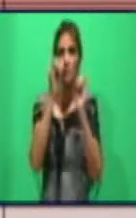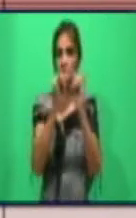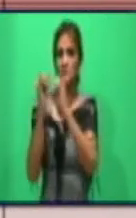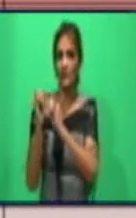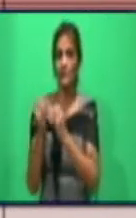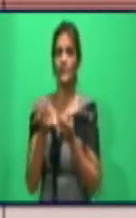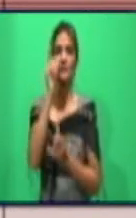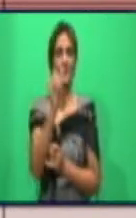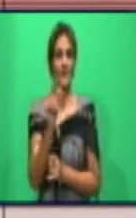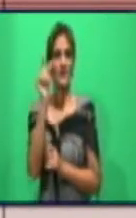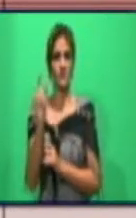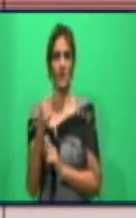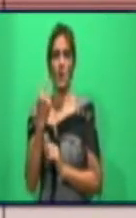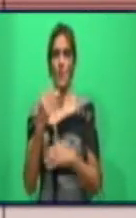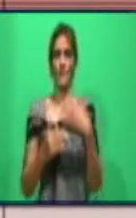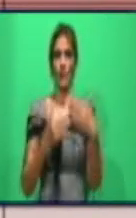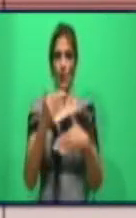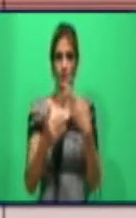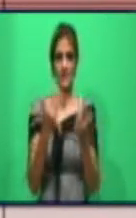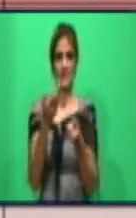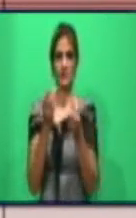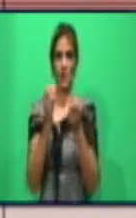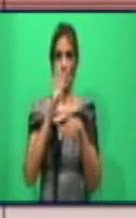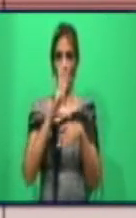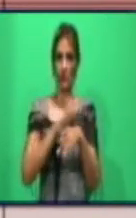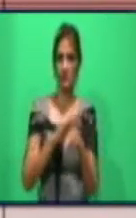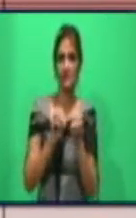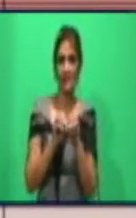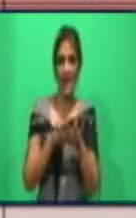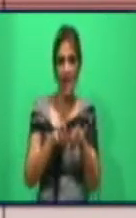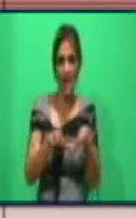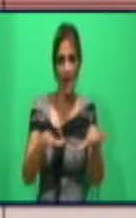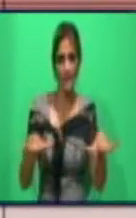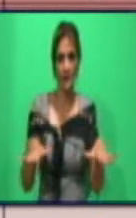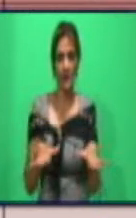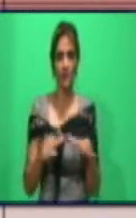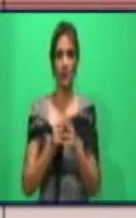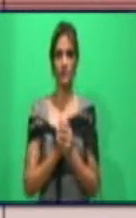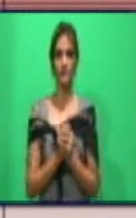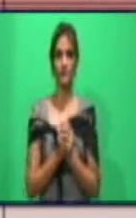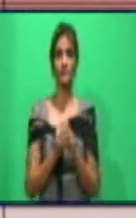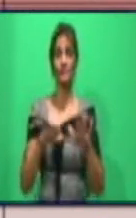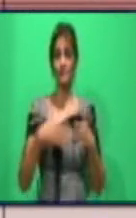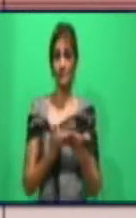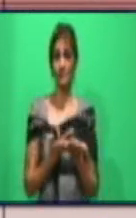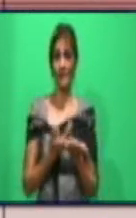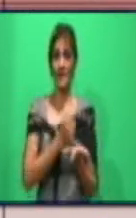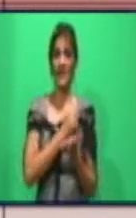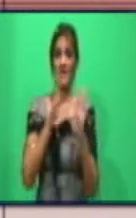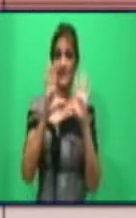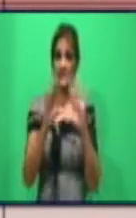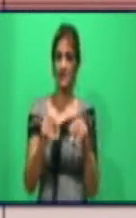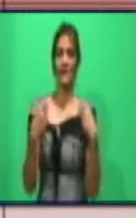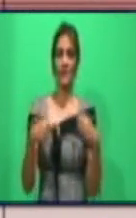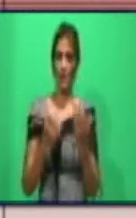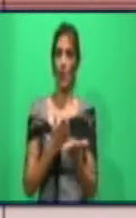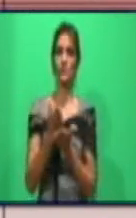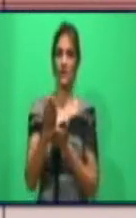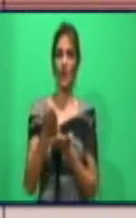un proceso epidémico es evidente que tenemos que seguir intensificando las acciones de control